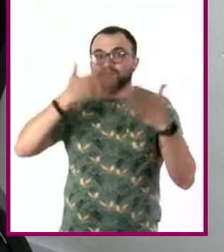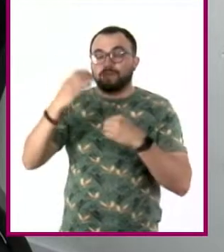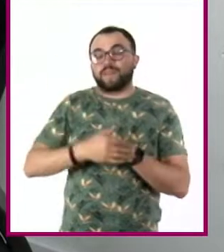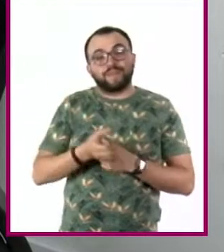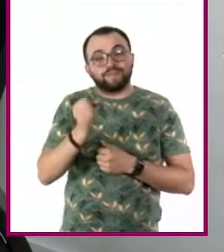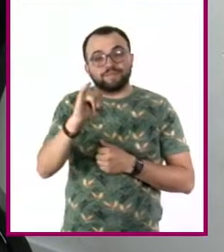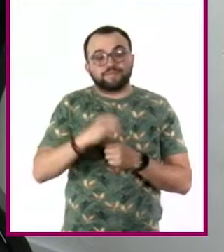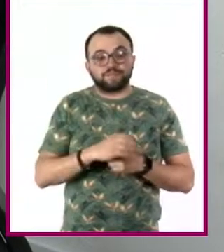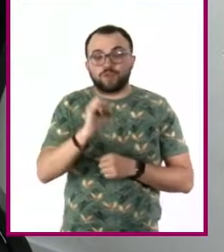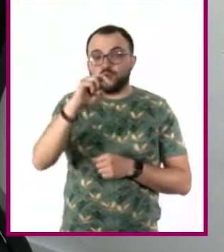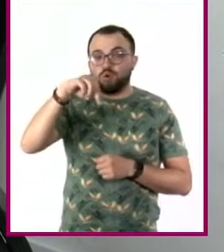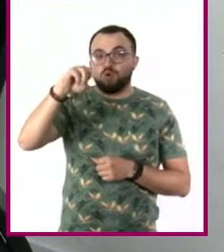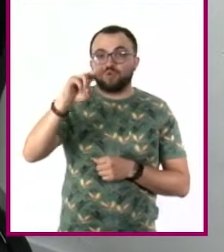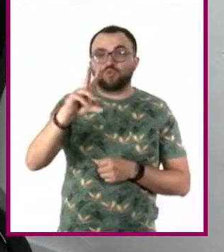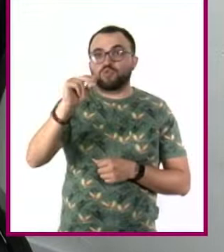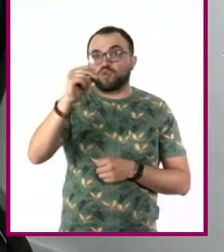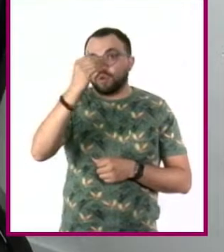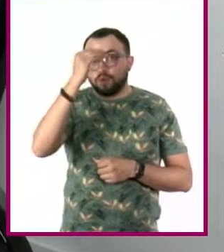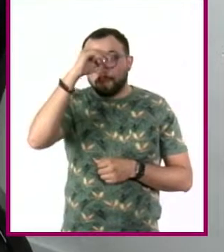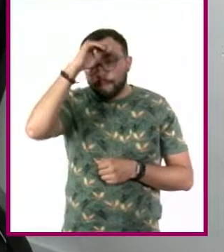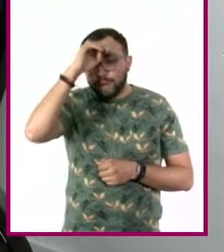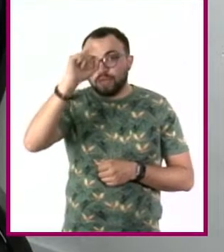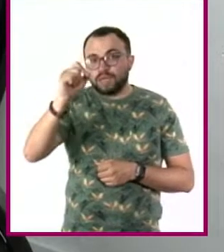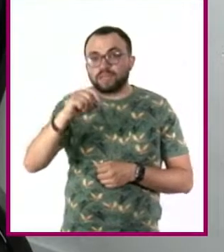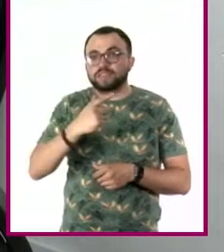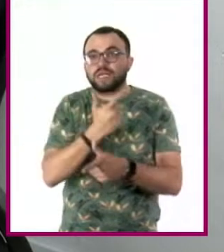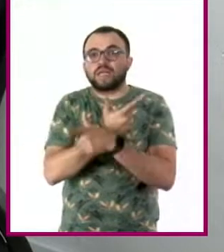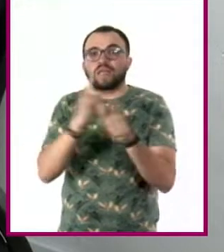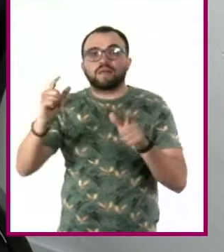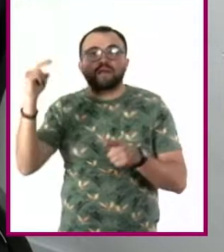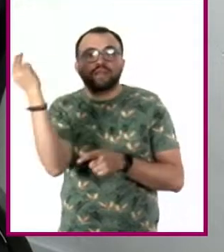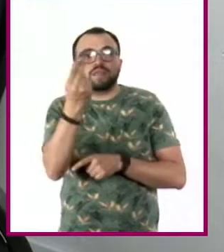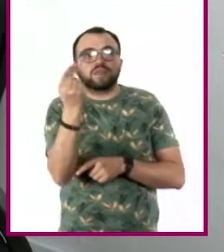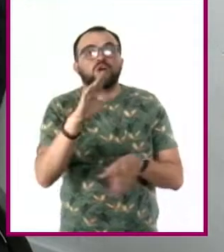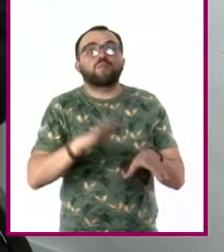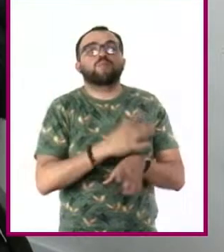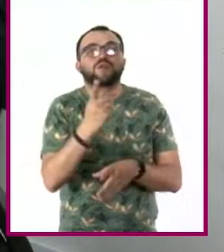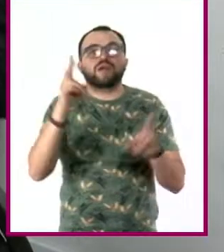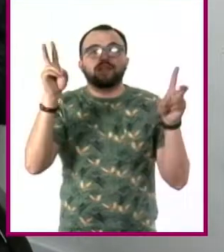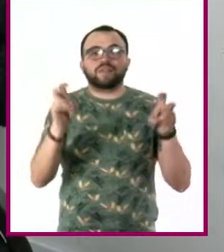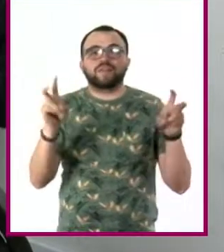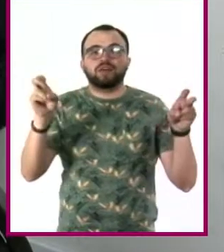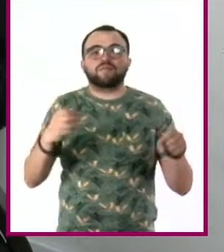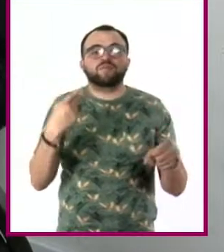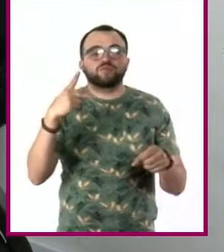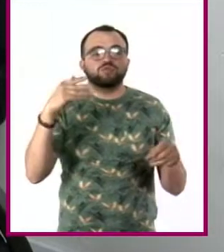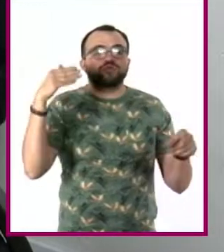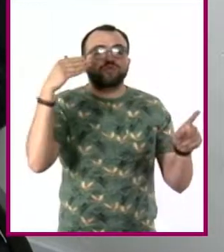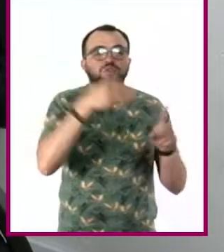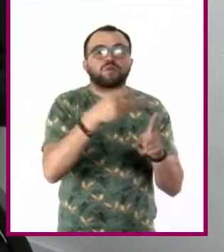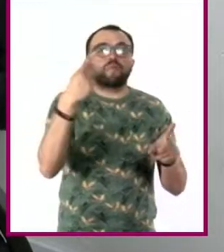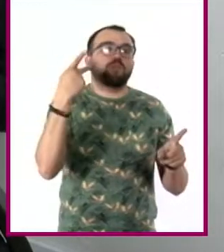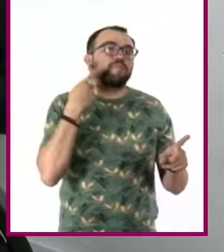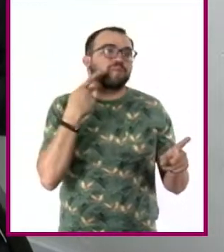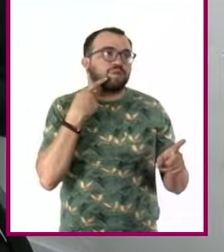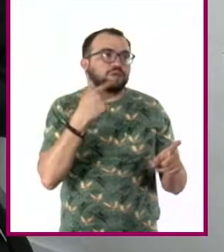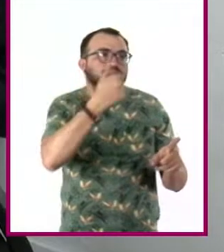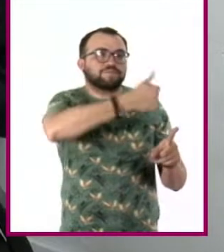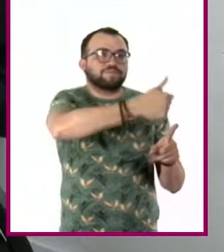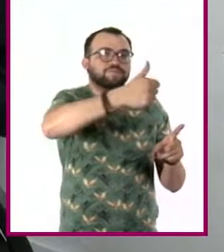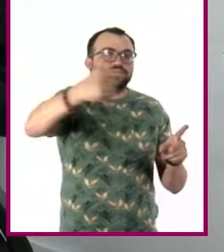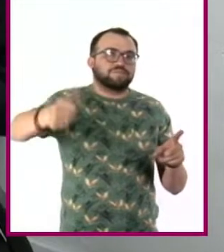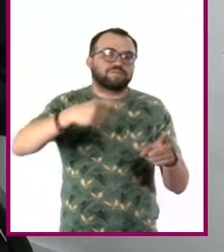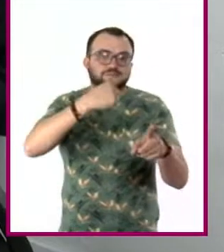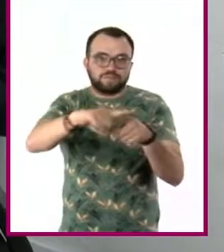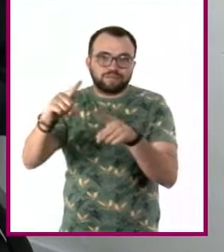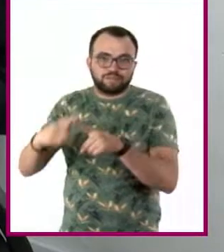no consideró la dimensión de libertad de necesidades porque involucra temas que son definidos por las políticas de cada país y en los